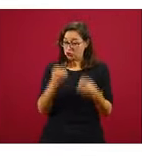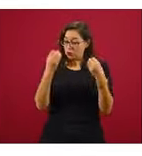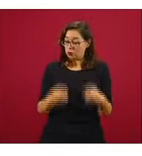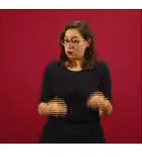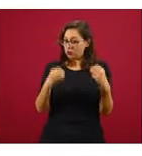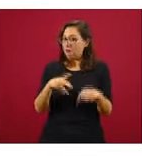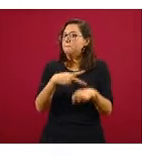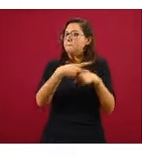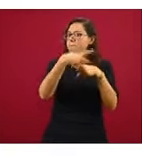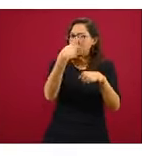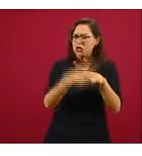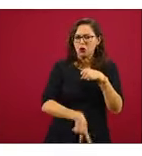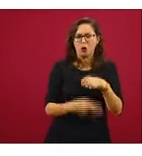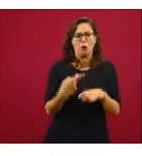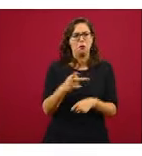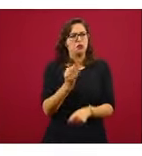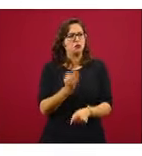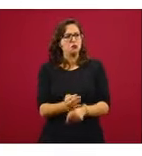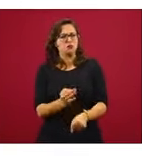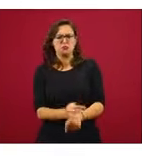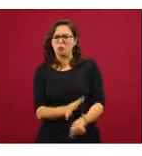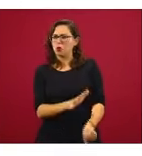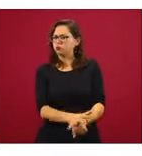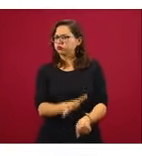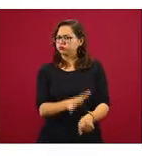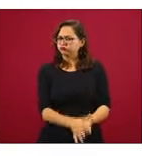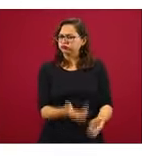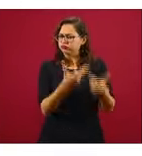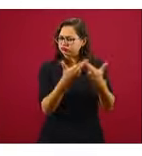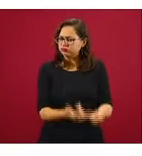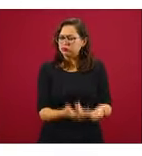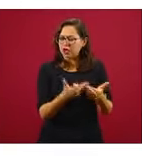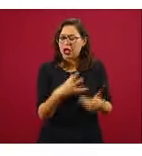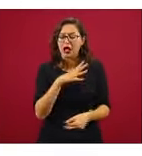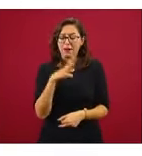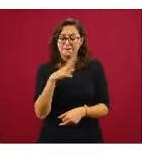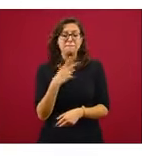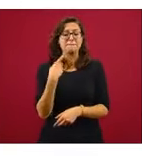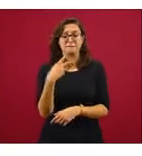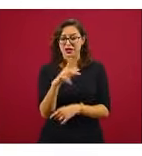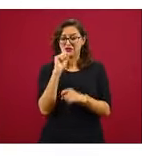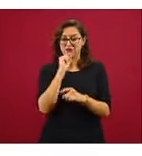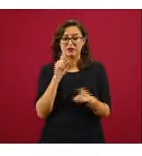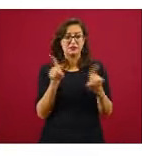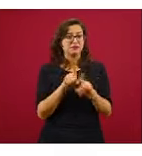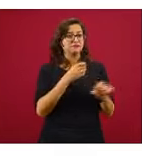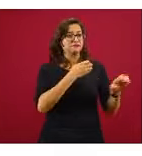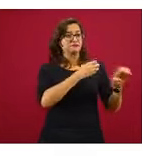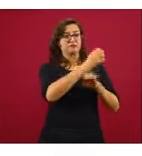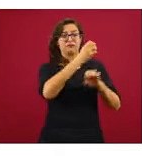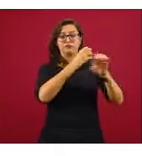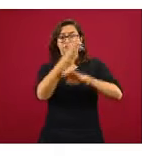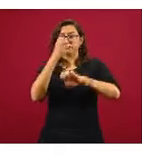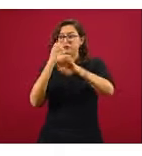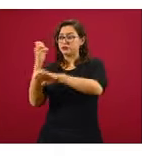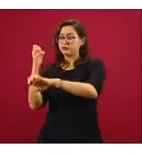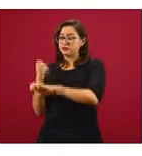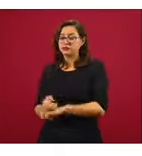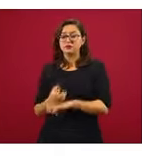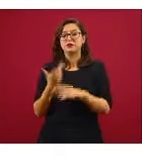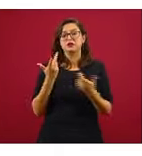ocupación, pero también llamamos la atención que prácticamente la gran mayoría de las entidades tienen inclusive la